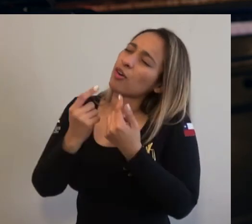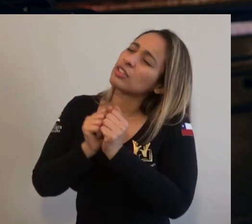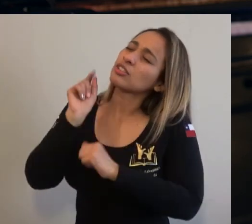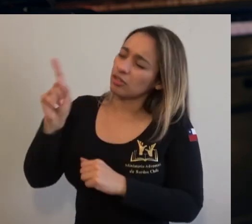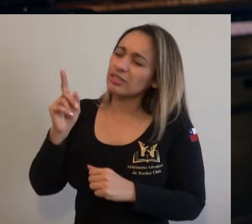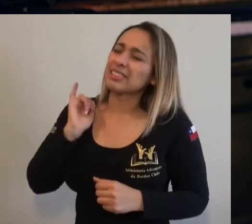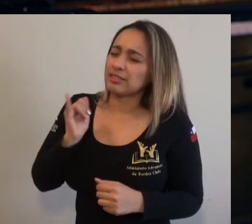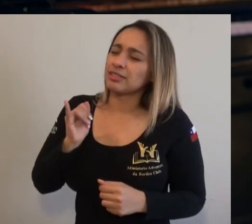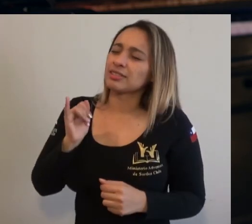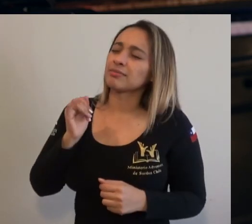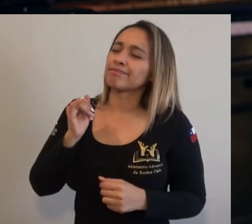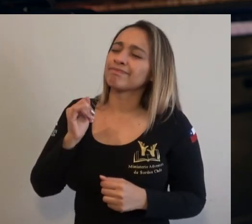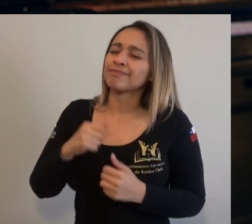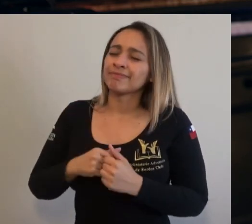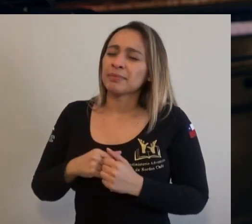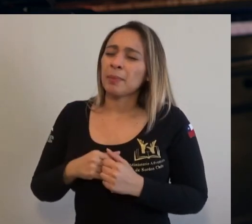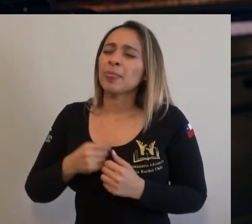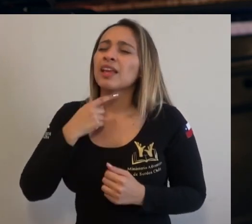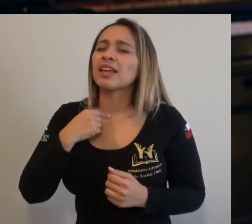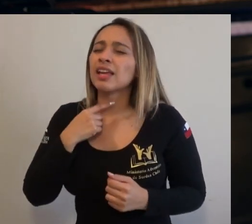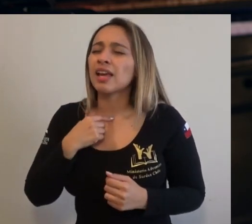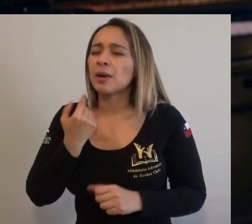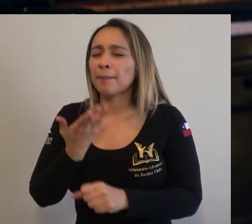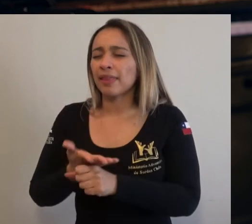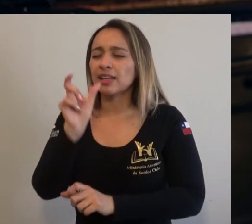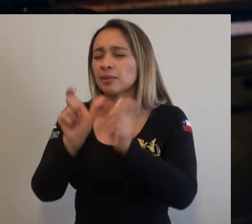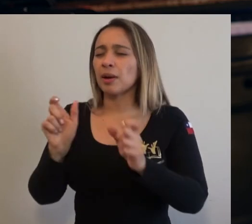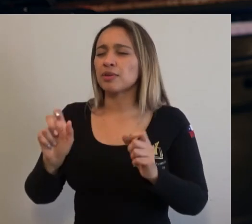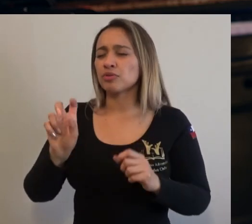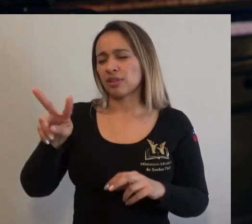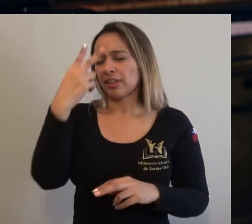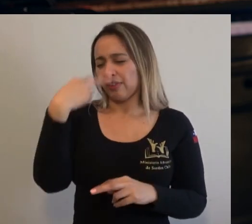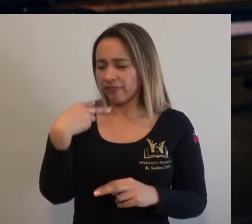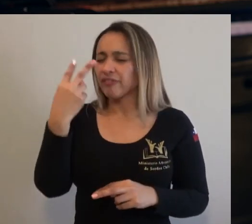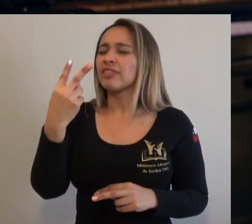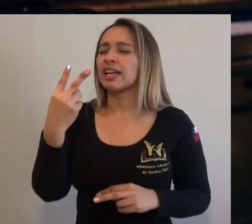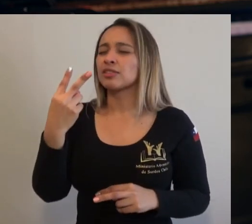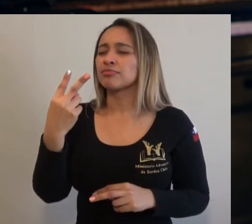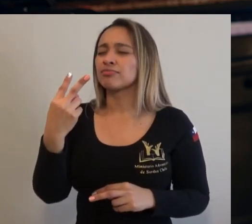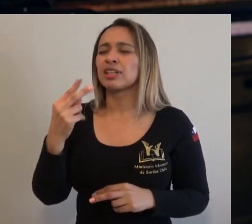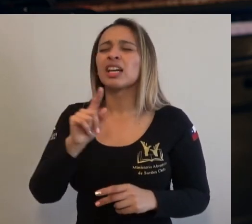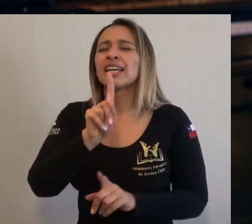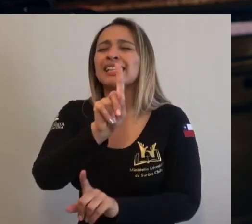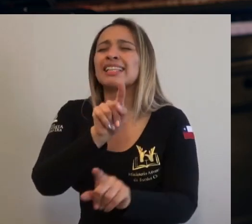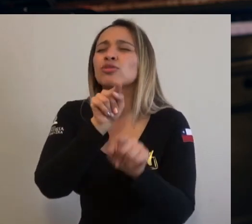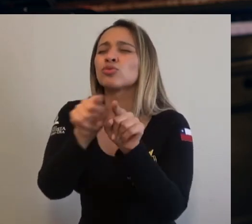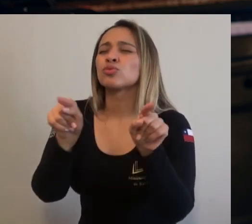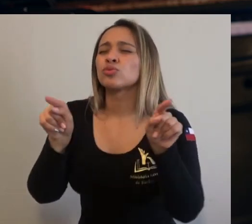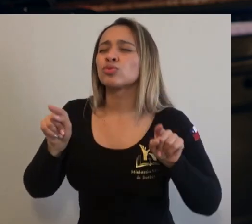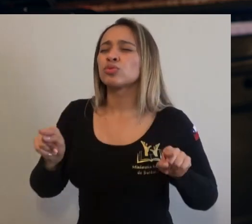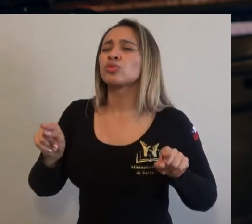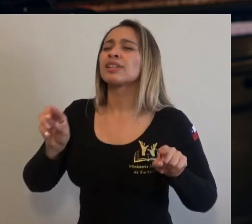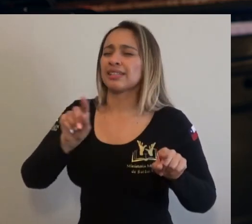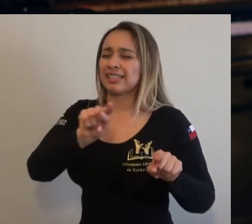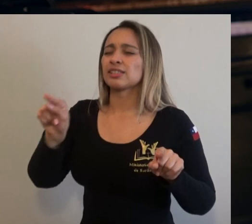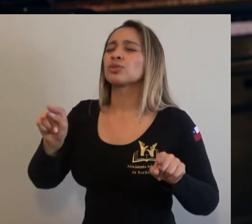todo nuestro corazón. Señor, te quiero pedir por cada una de las personas que está observando esta transmisión en vivo, que ellos puedan sentir en sus